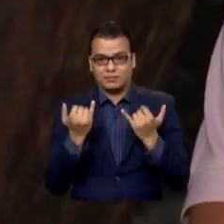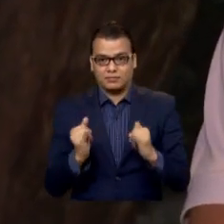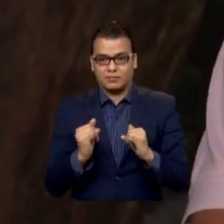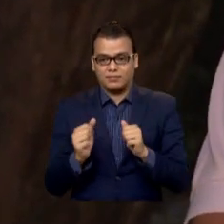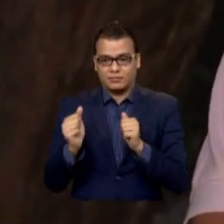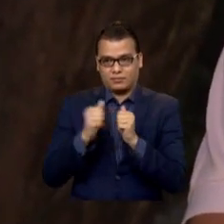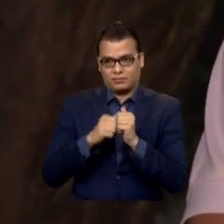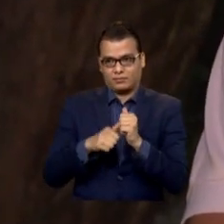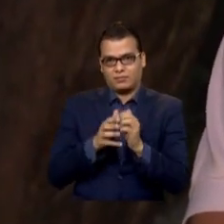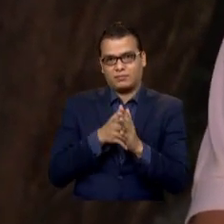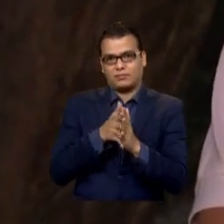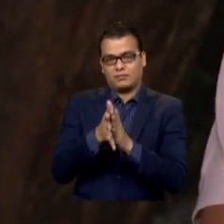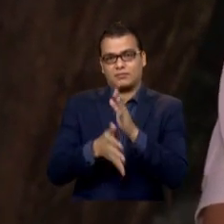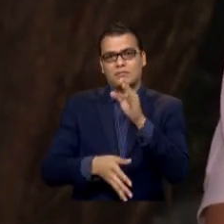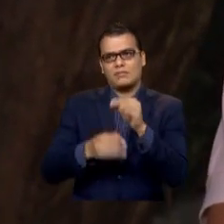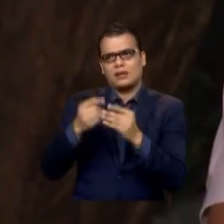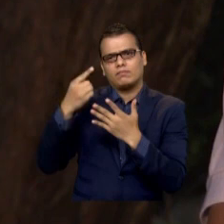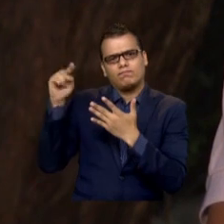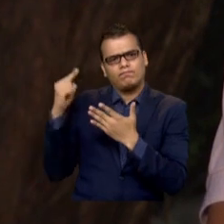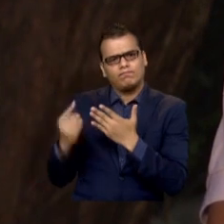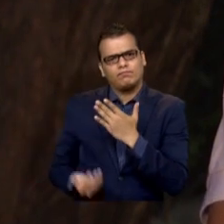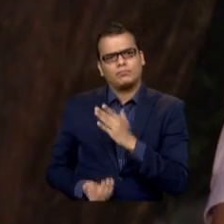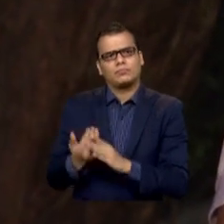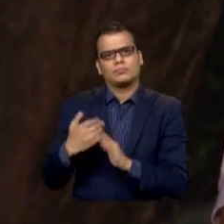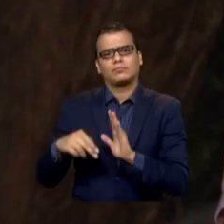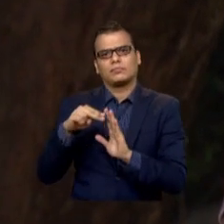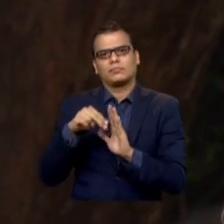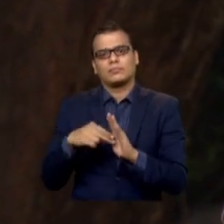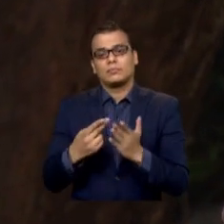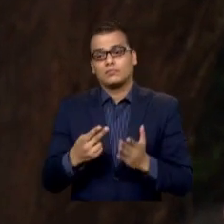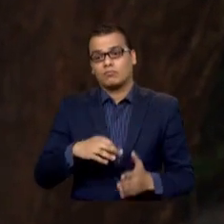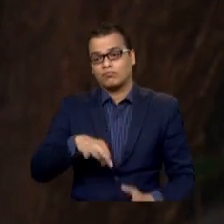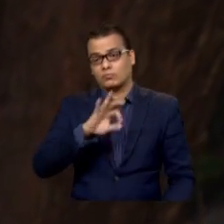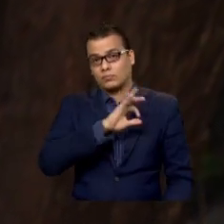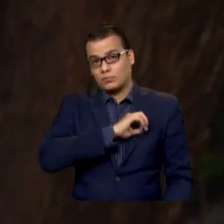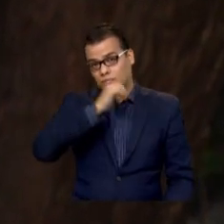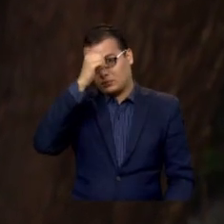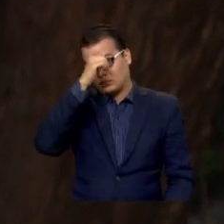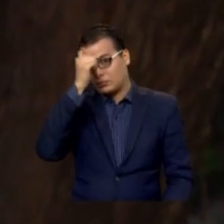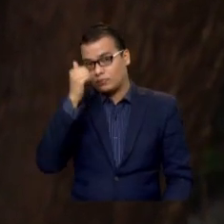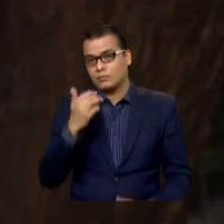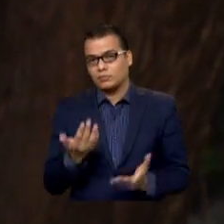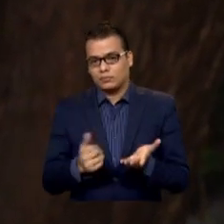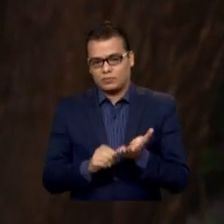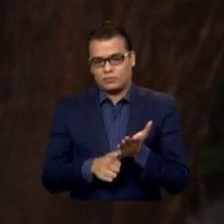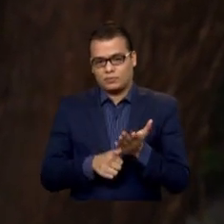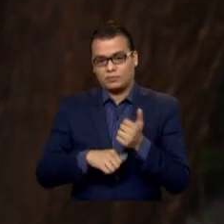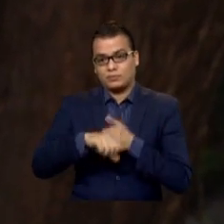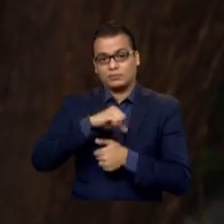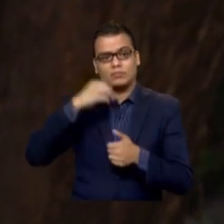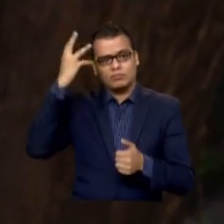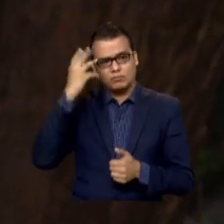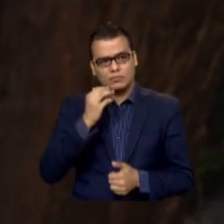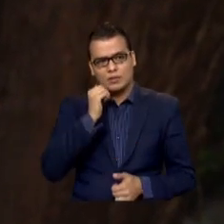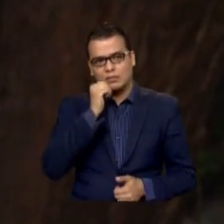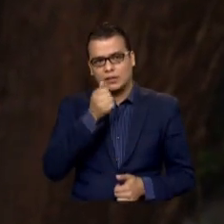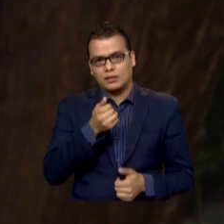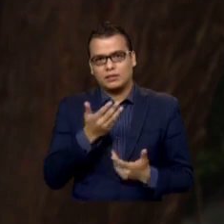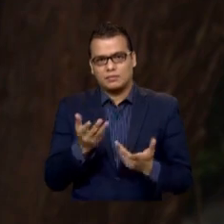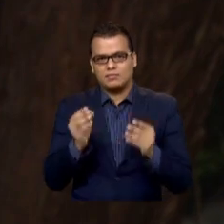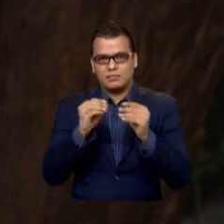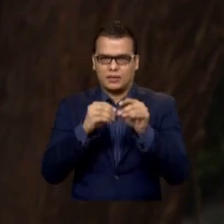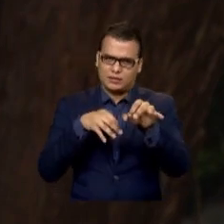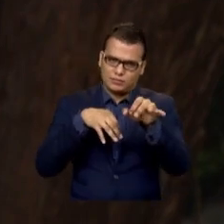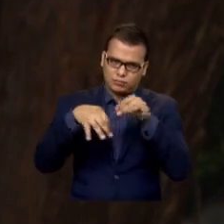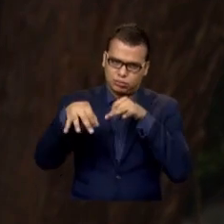también se han tomado otras medidas, y es que este fin de semana cambia el pico y cédula. Ya veremos mañana en nuestra